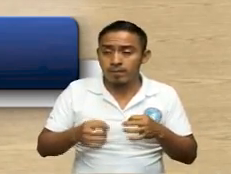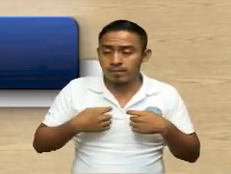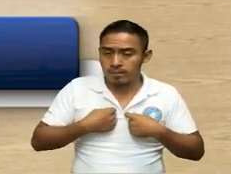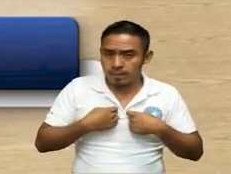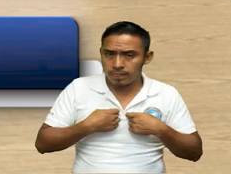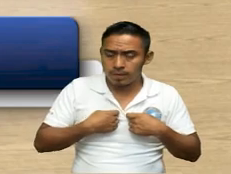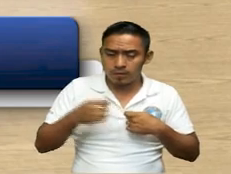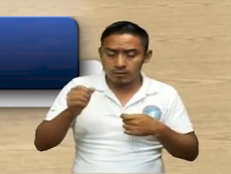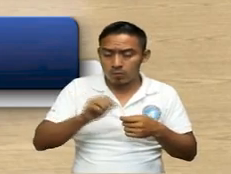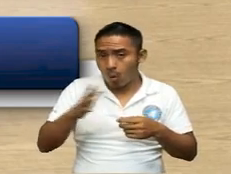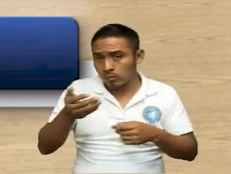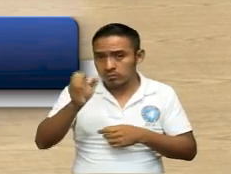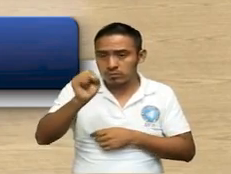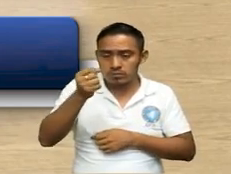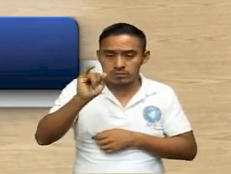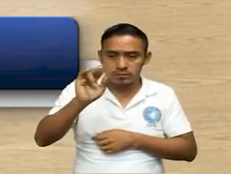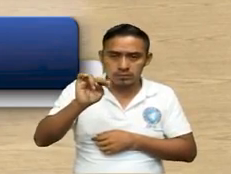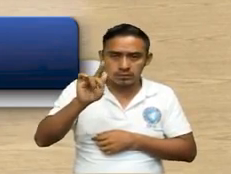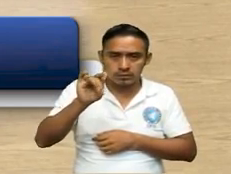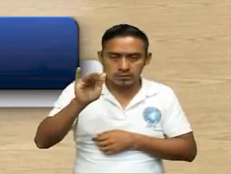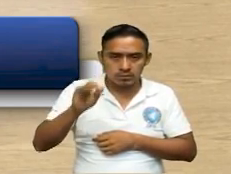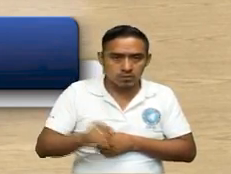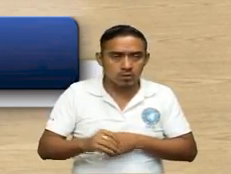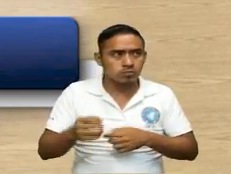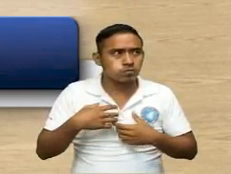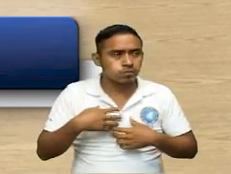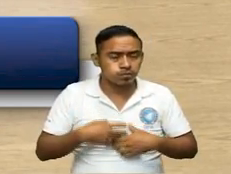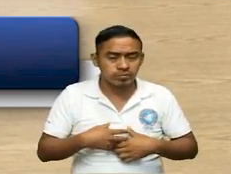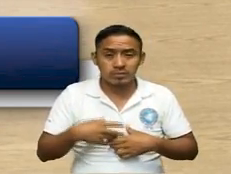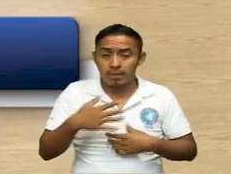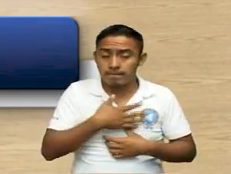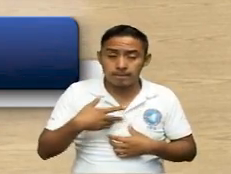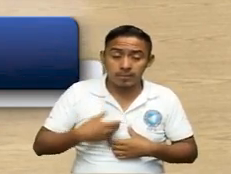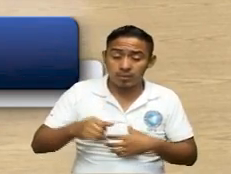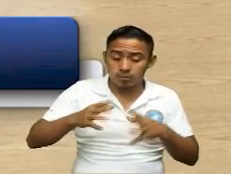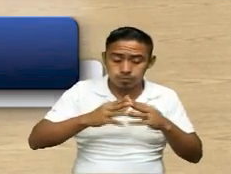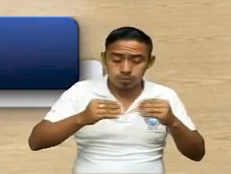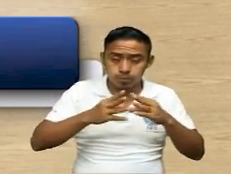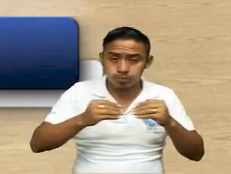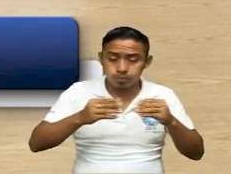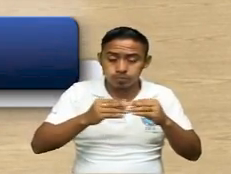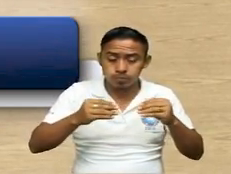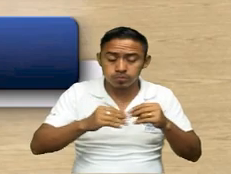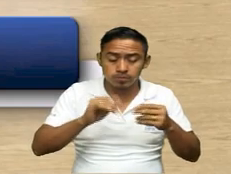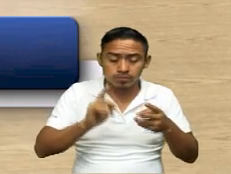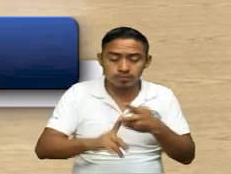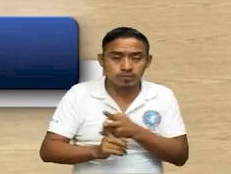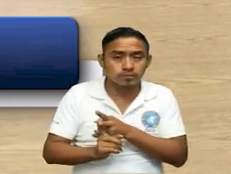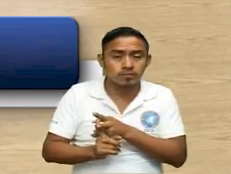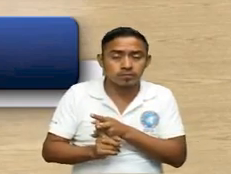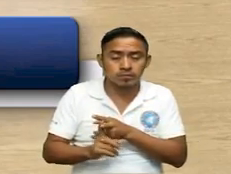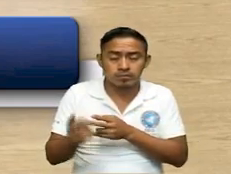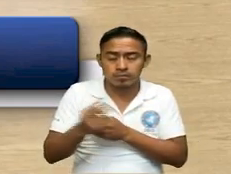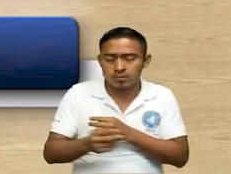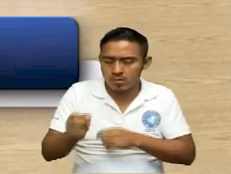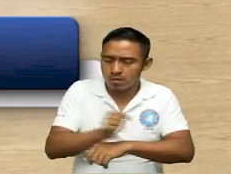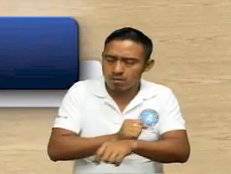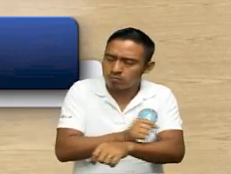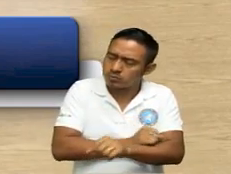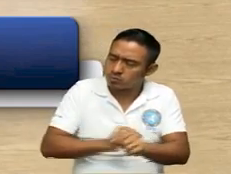material sintético porque eso no absorbe el sudor y mantiene la zona húmeda. Dos, utilizar jabones suaves,